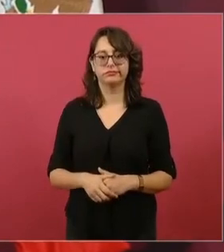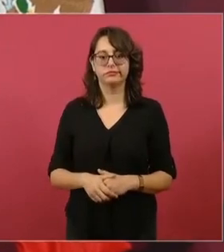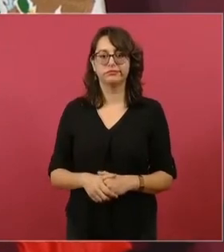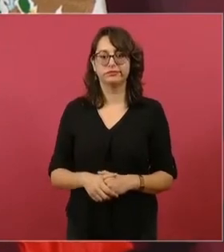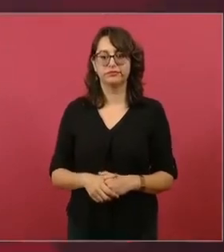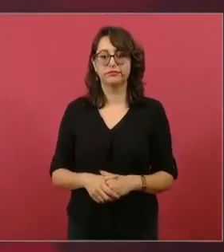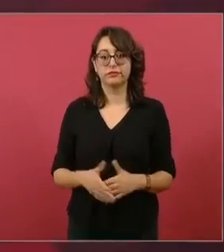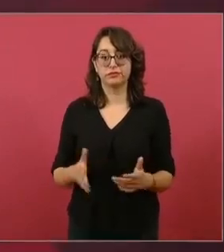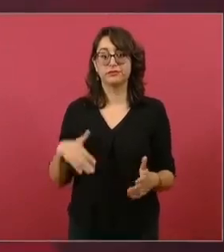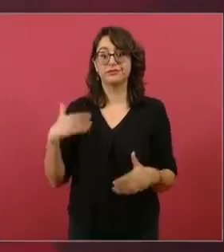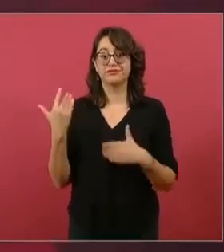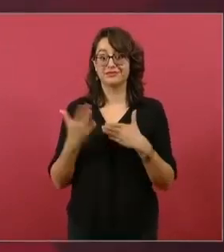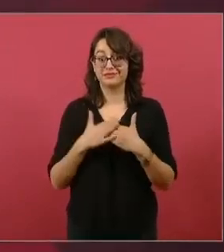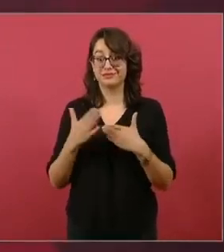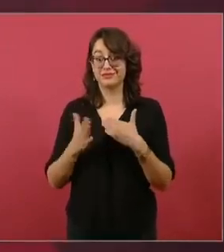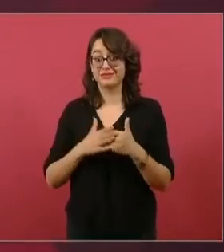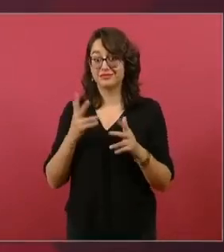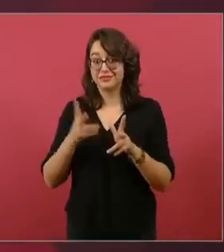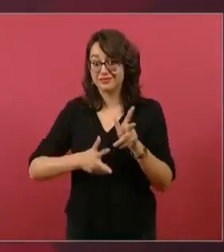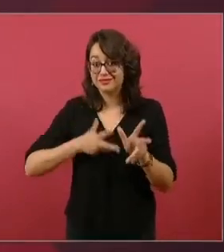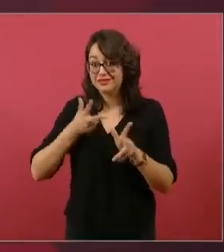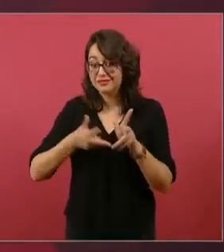Imagínense con el Tren Maya.